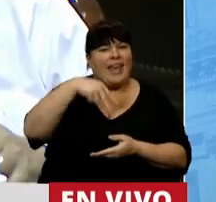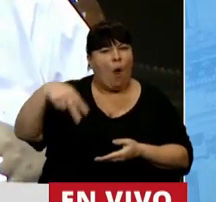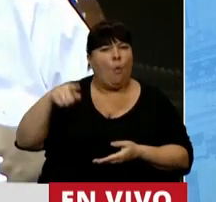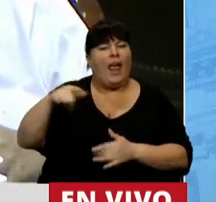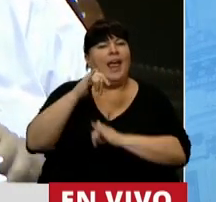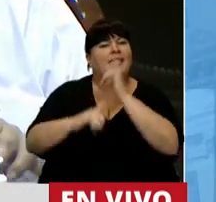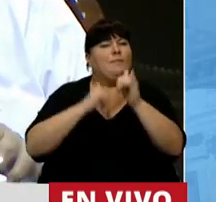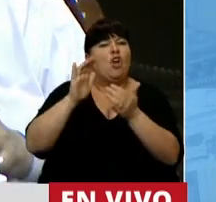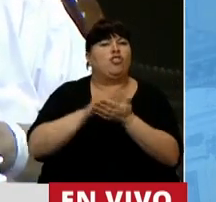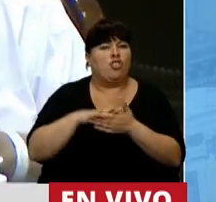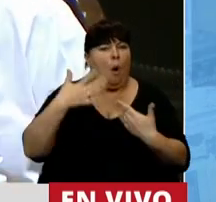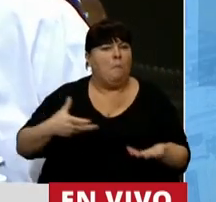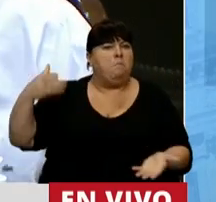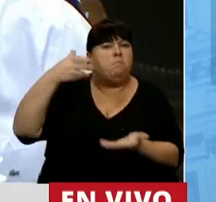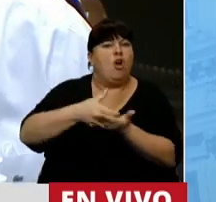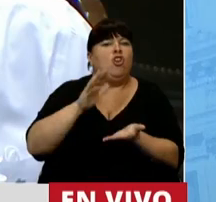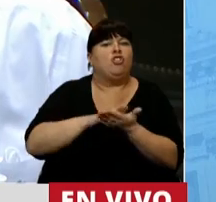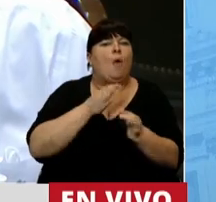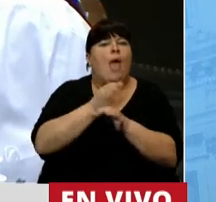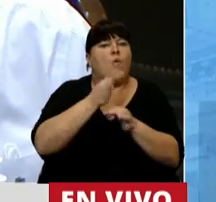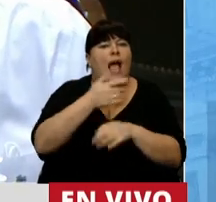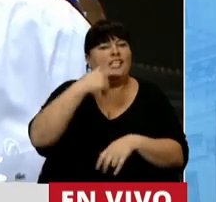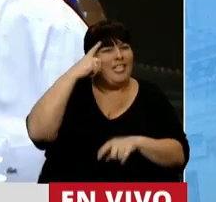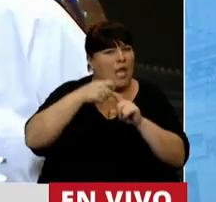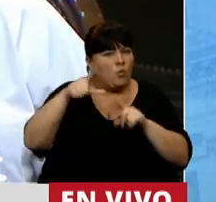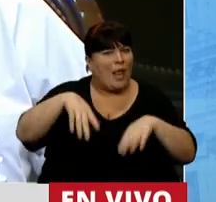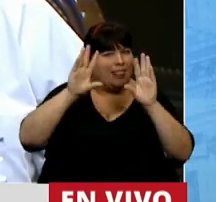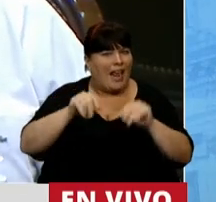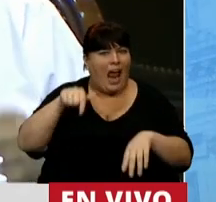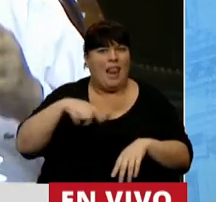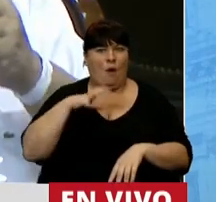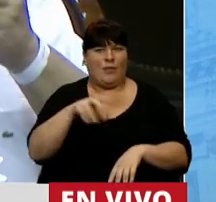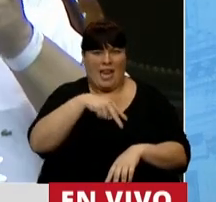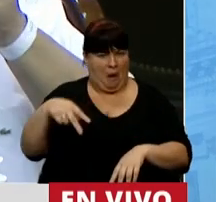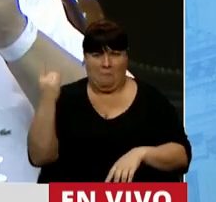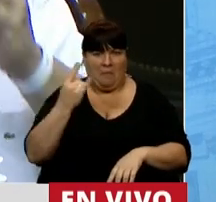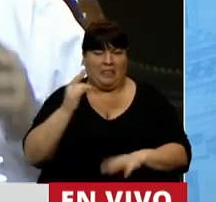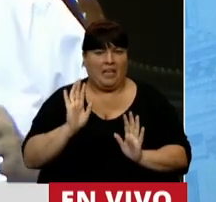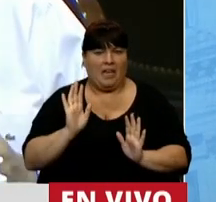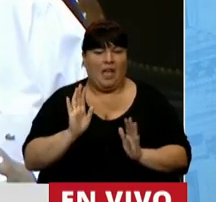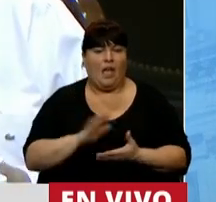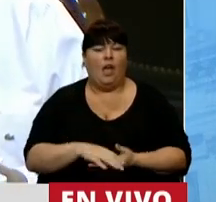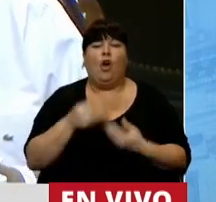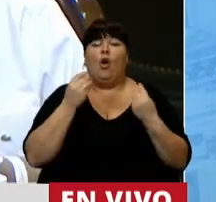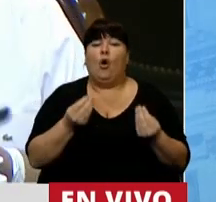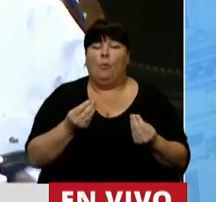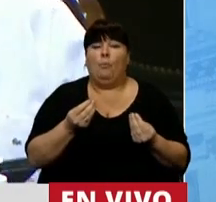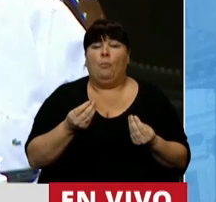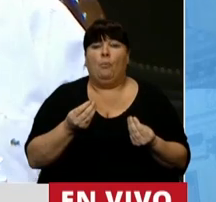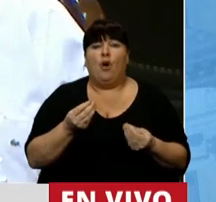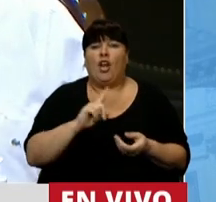cuando hablaba de la fuerte inversión en materia de educación sexual integral en nuestra provincia, cosa que no es verdad, porque no